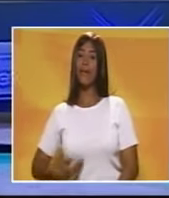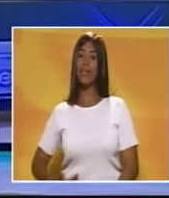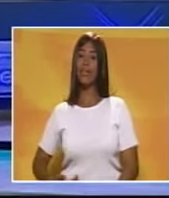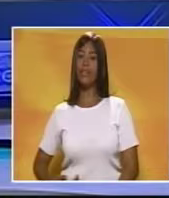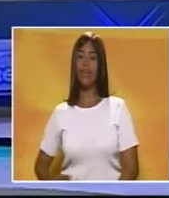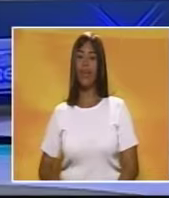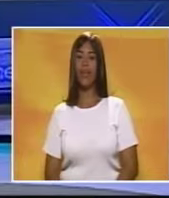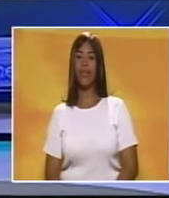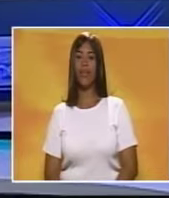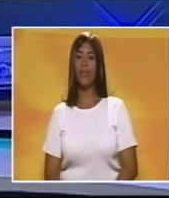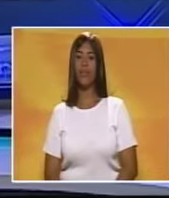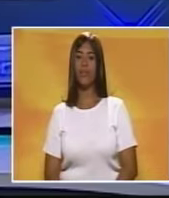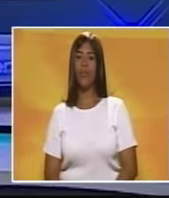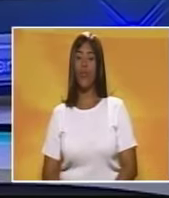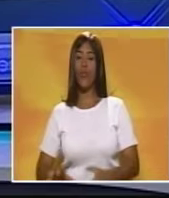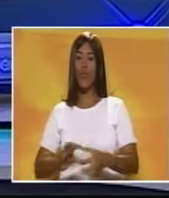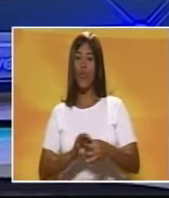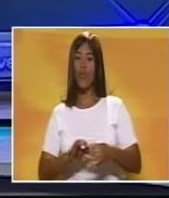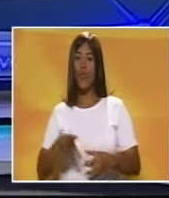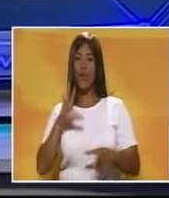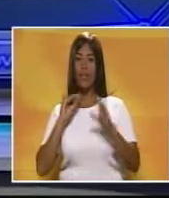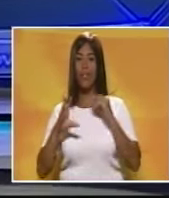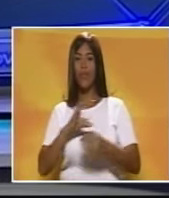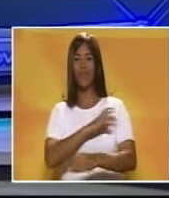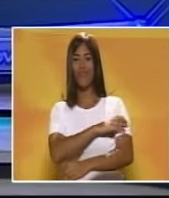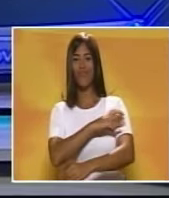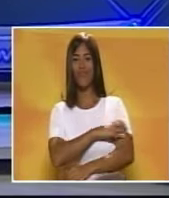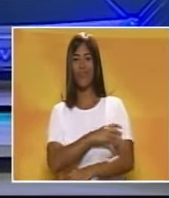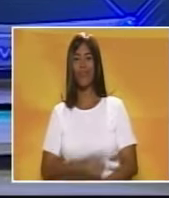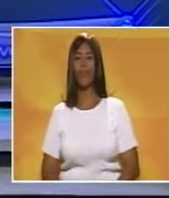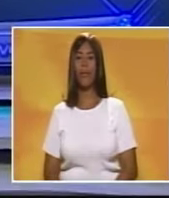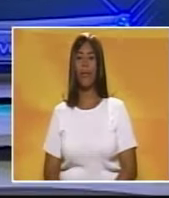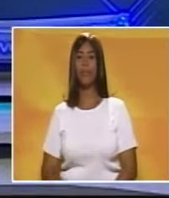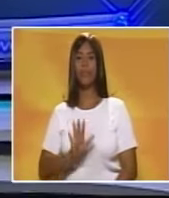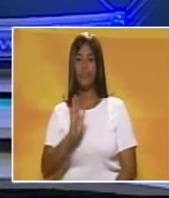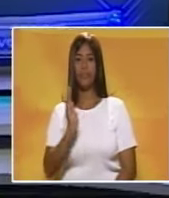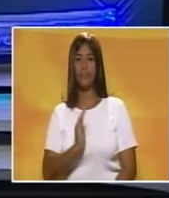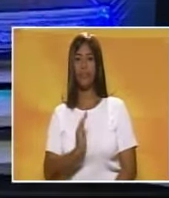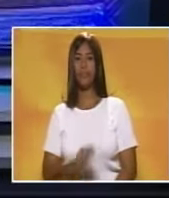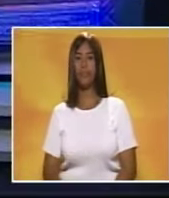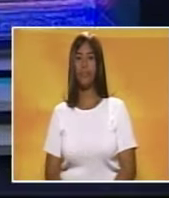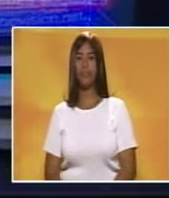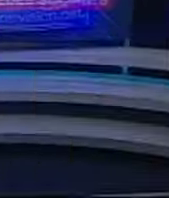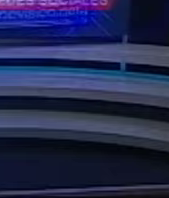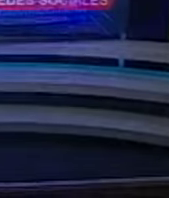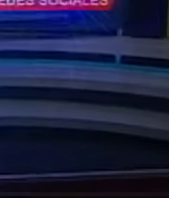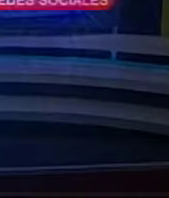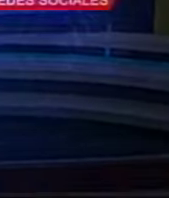partido Unión y Entendimiento Puente. Ya venimos.